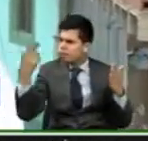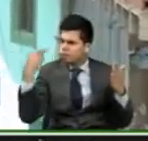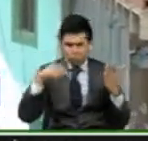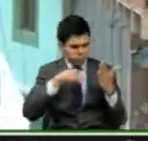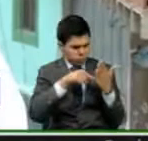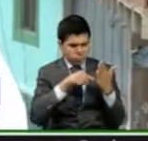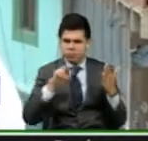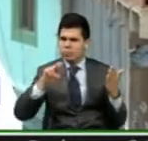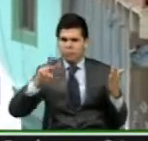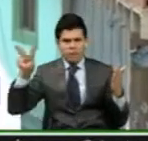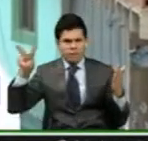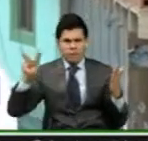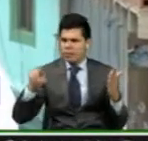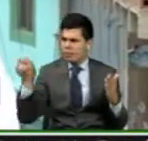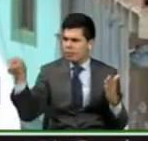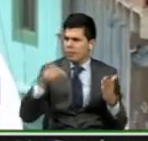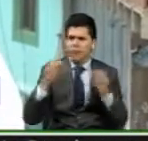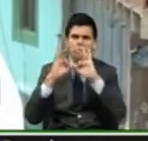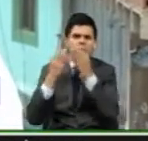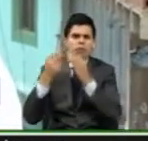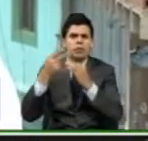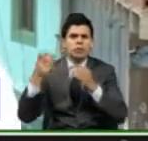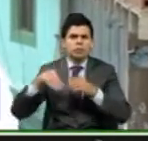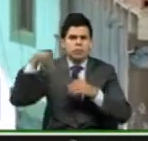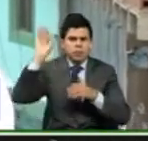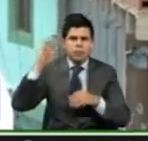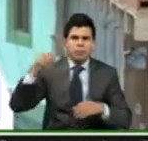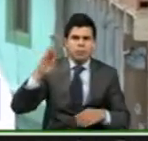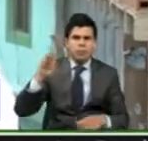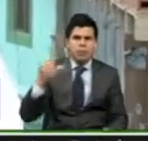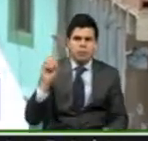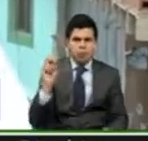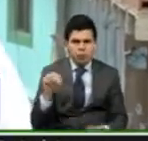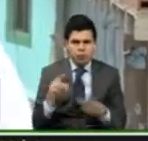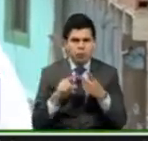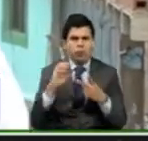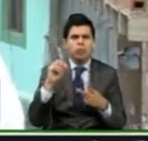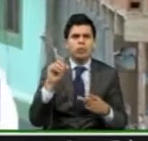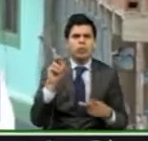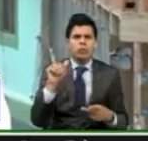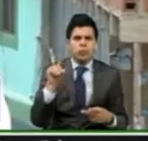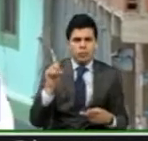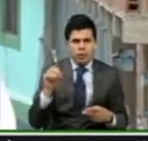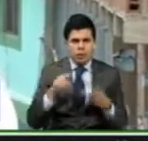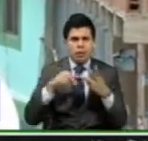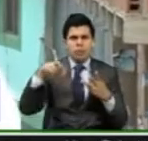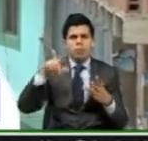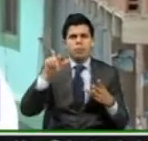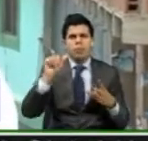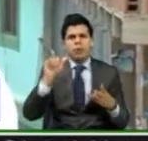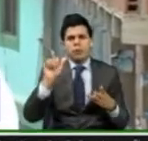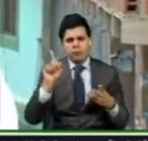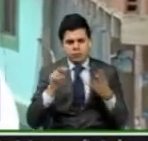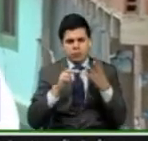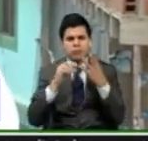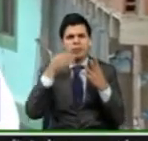de 200 familias afectadas en esta comuna, en el Pablón, en el Colorados, aquí en el Café Madrid, en la playa, en todo este sector que